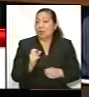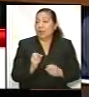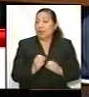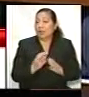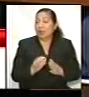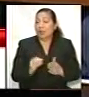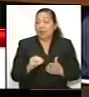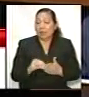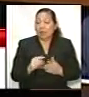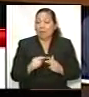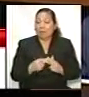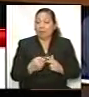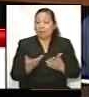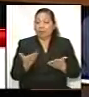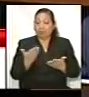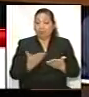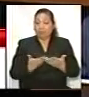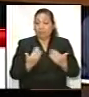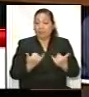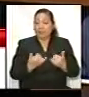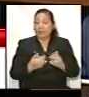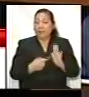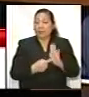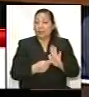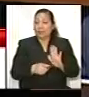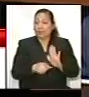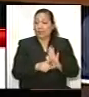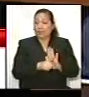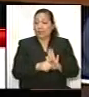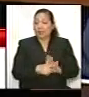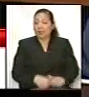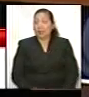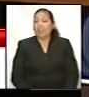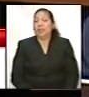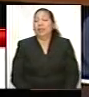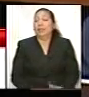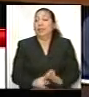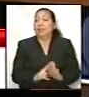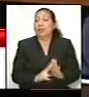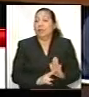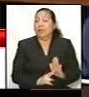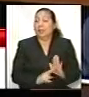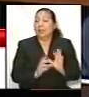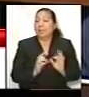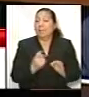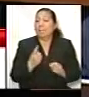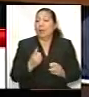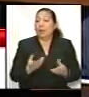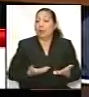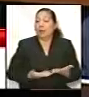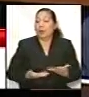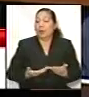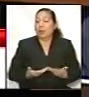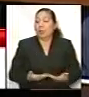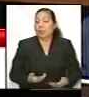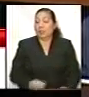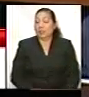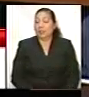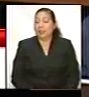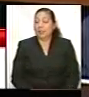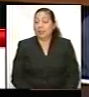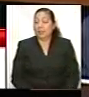días contados a partir de la entrada en vigencia de la presente ley. O sea, es una reglamentación específica para la comercialización de